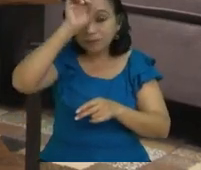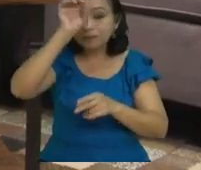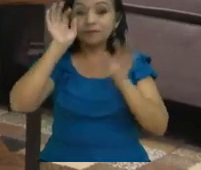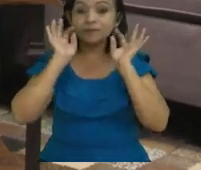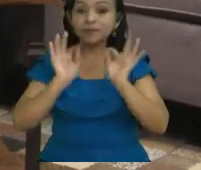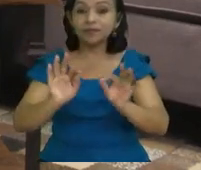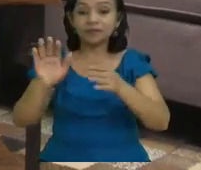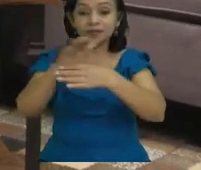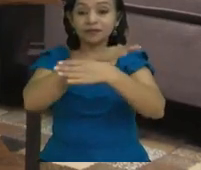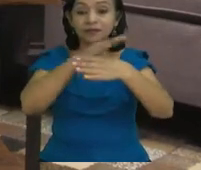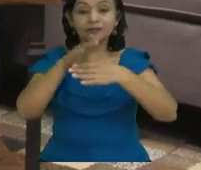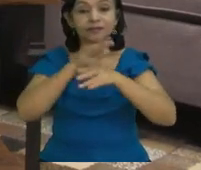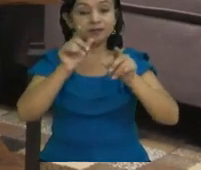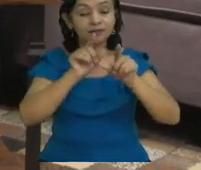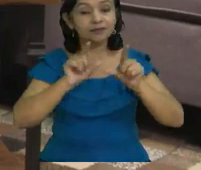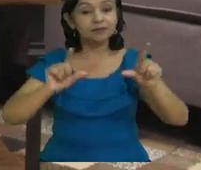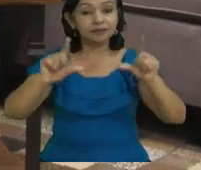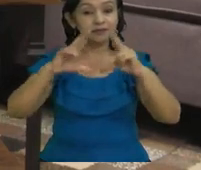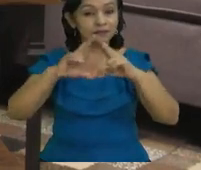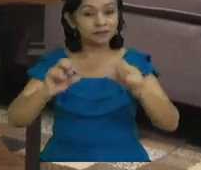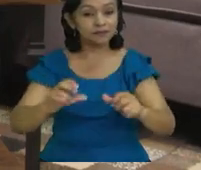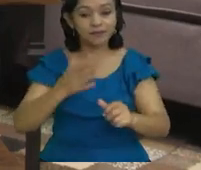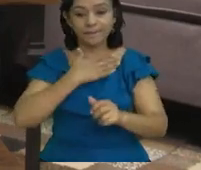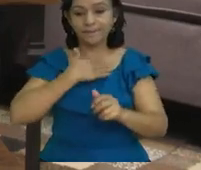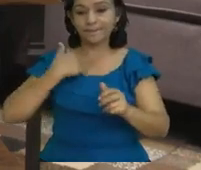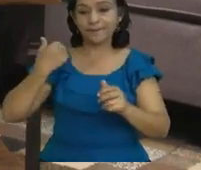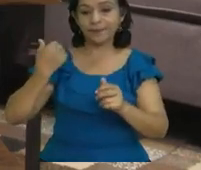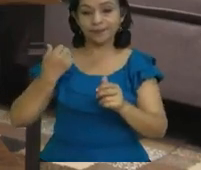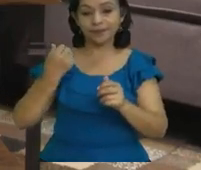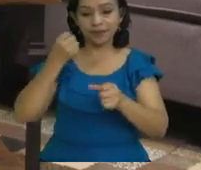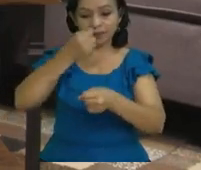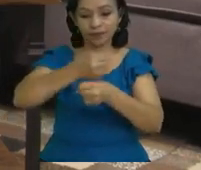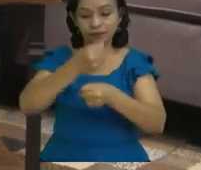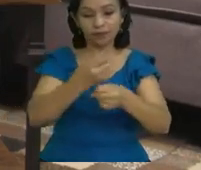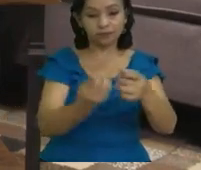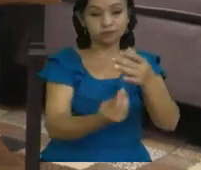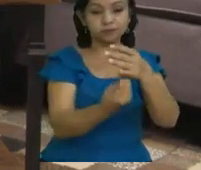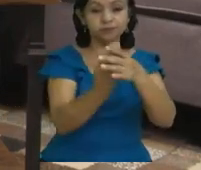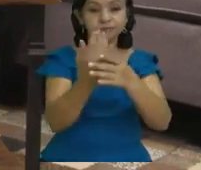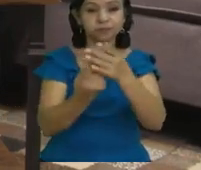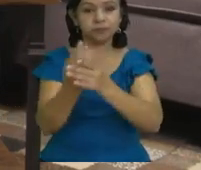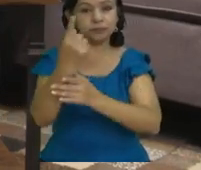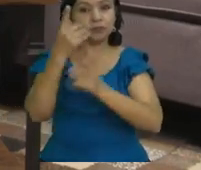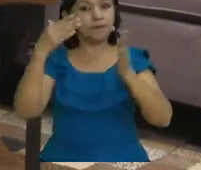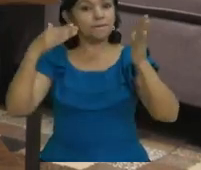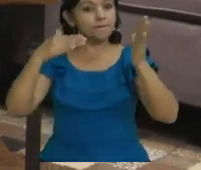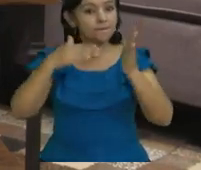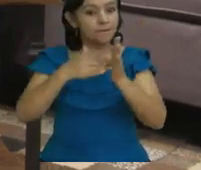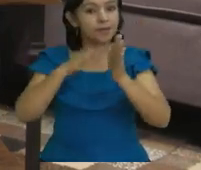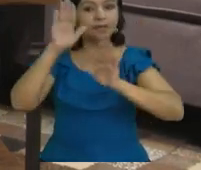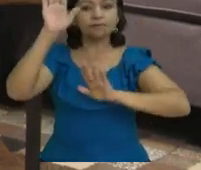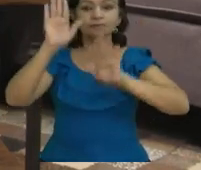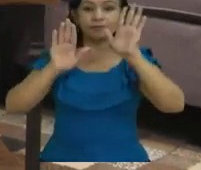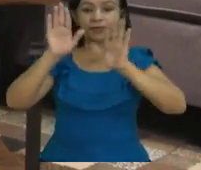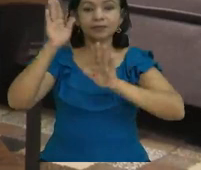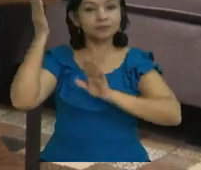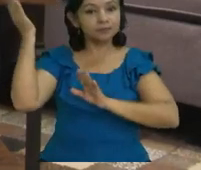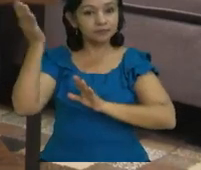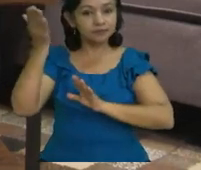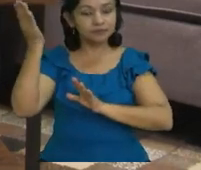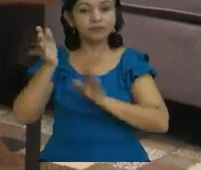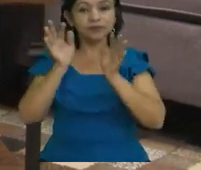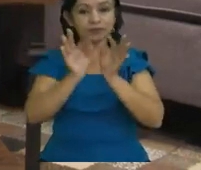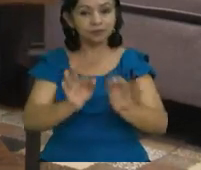aspectos que van a mejorar la producción. Bueno, hasta 1,000 participantes en una capacitación. Sí. Son números